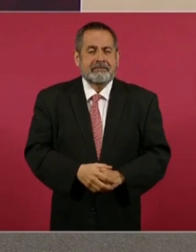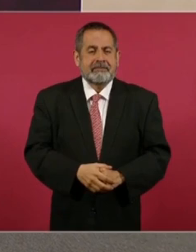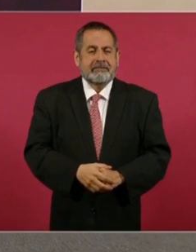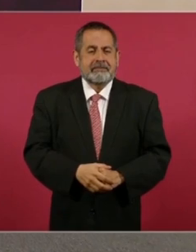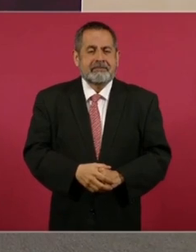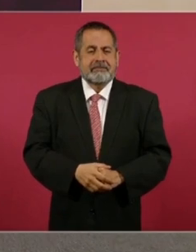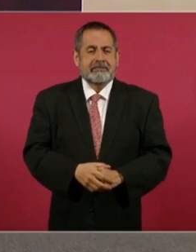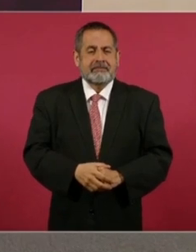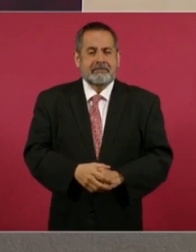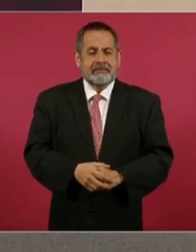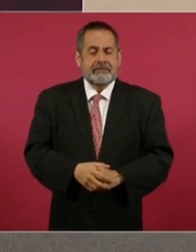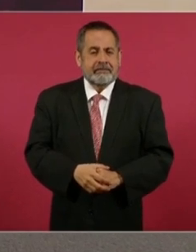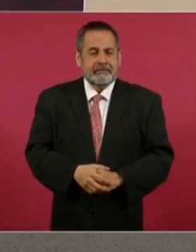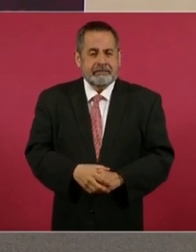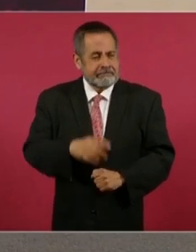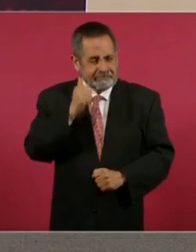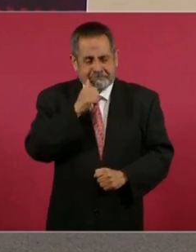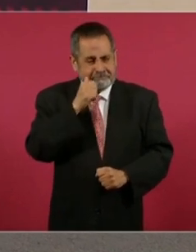Siempre.